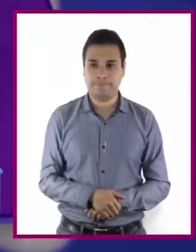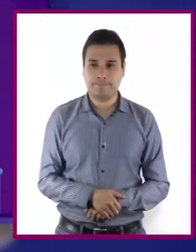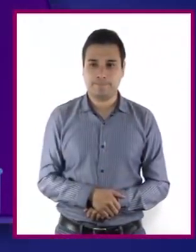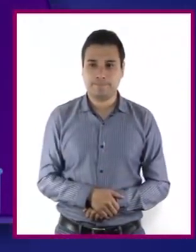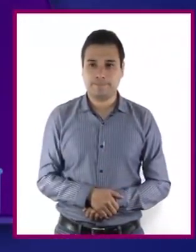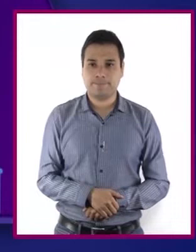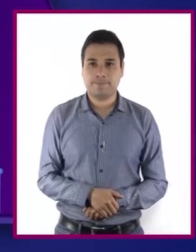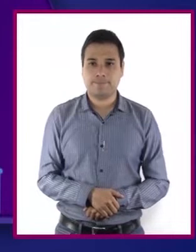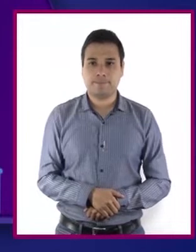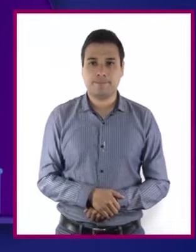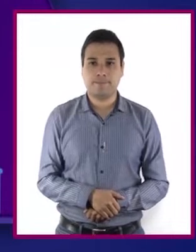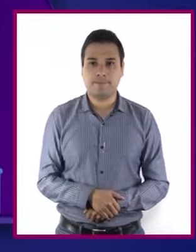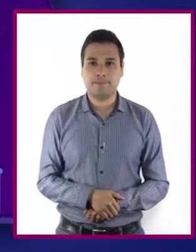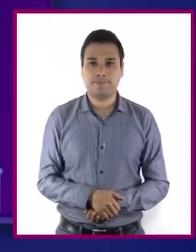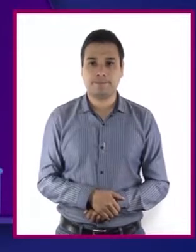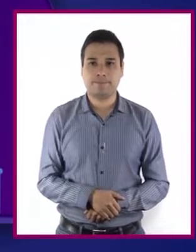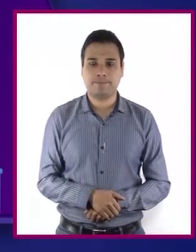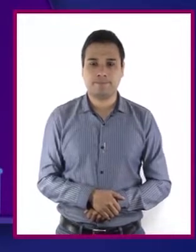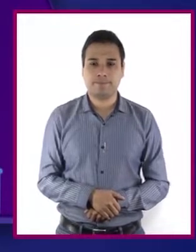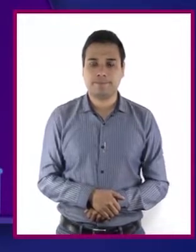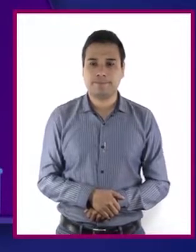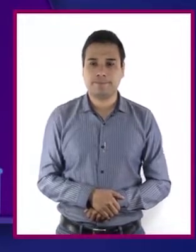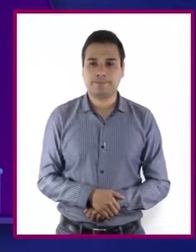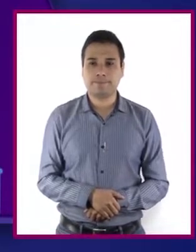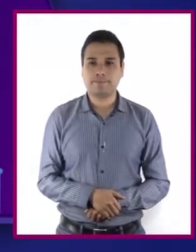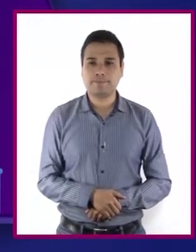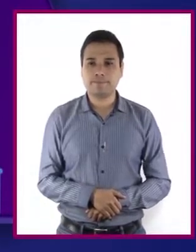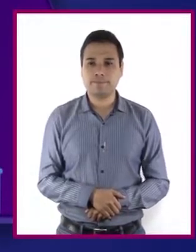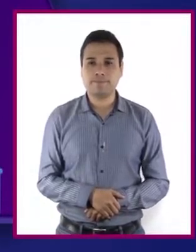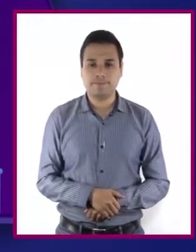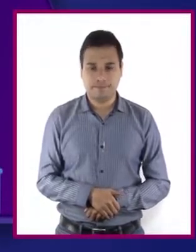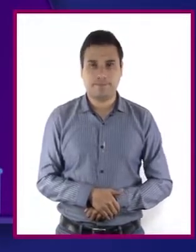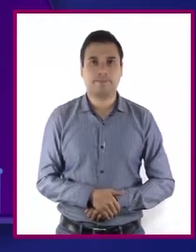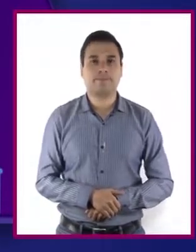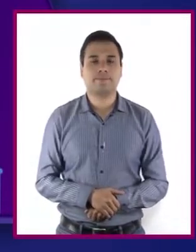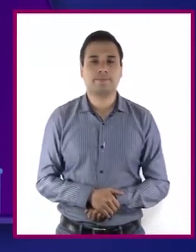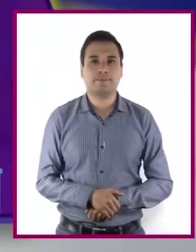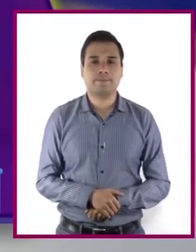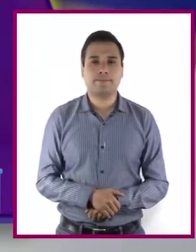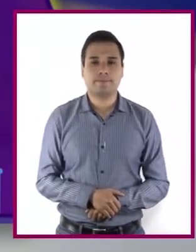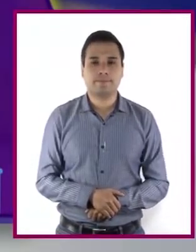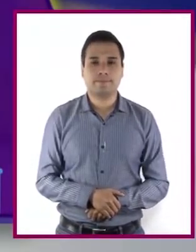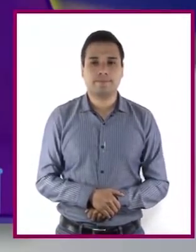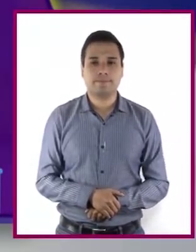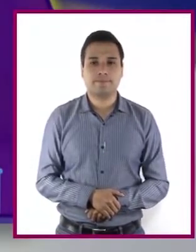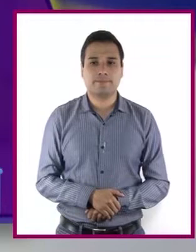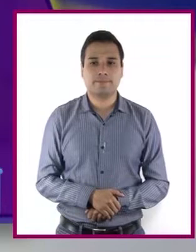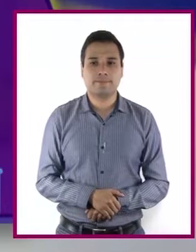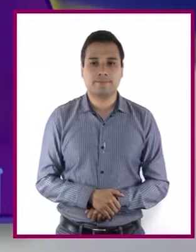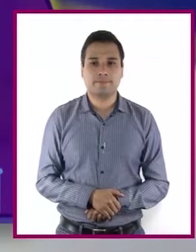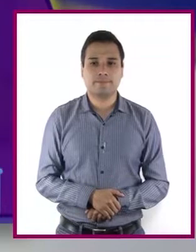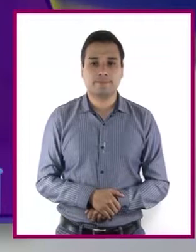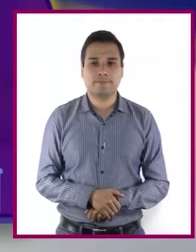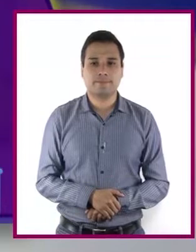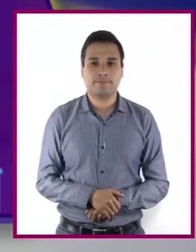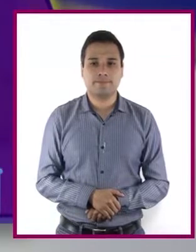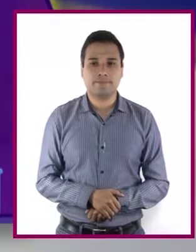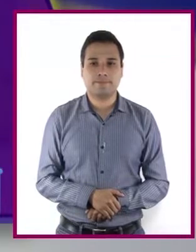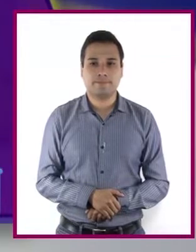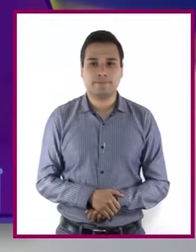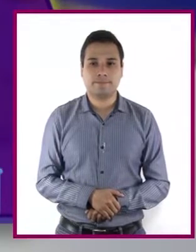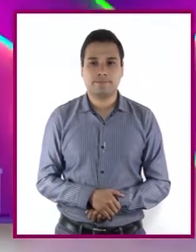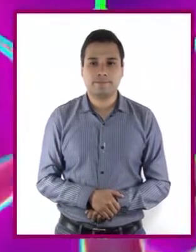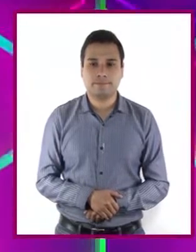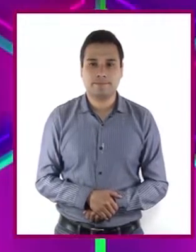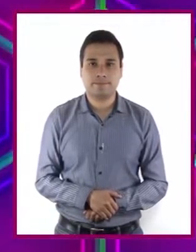bolígrafo, para que puedan tomar notas. También podría ayudarles tener a la mano su libro de texto, así como cuentos o leyendas para realizar